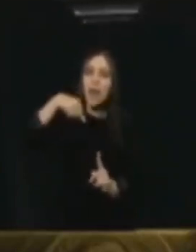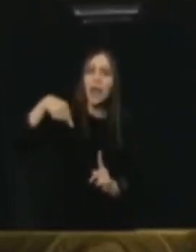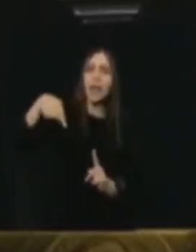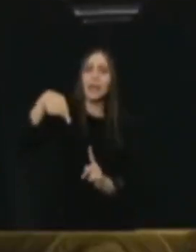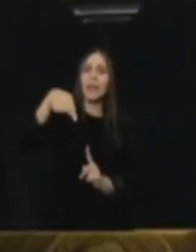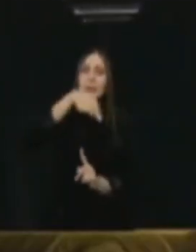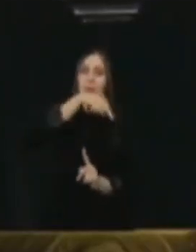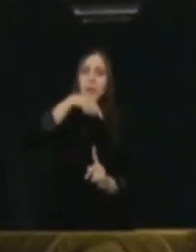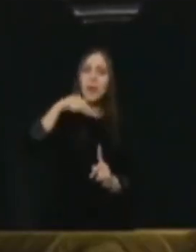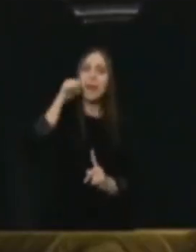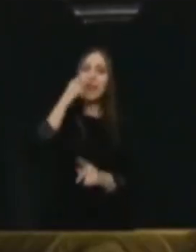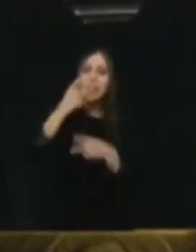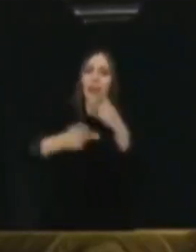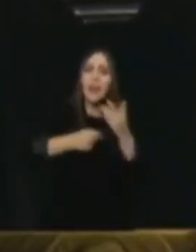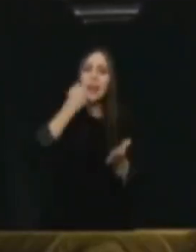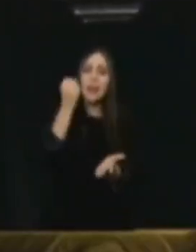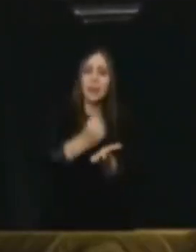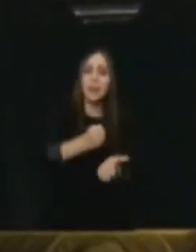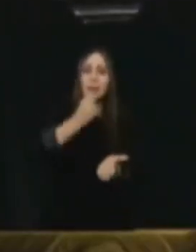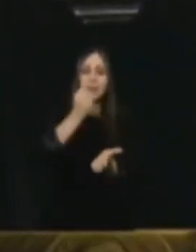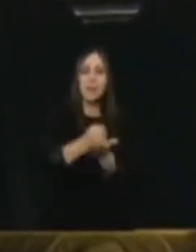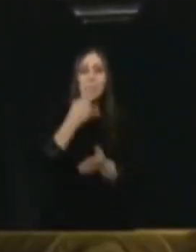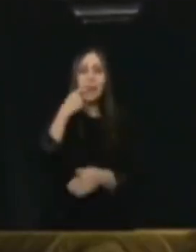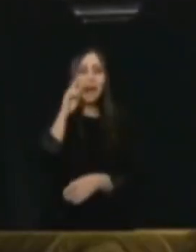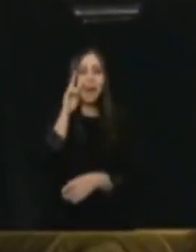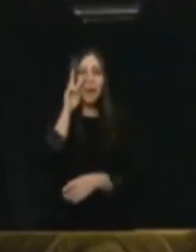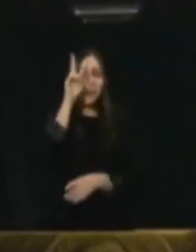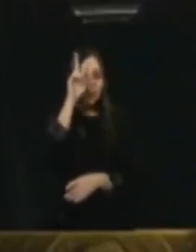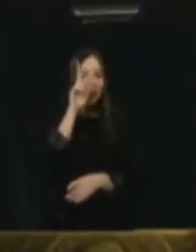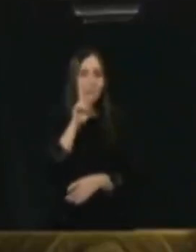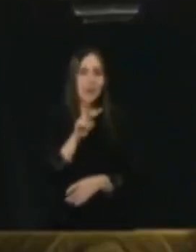vuelta, vuelta, para admirar su